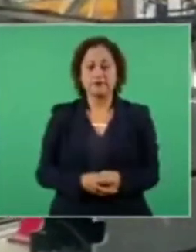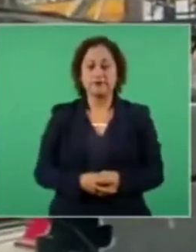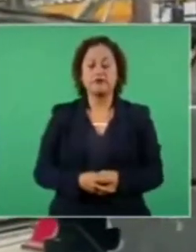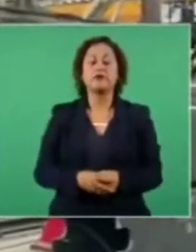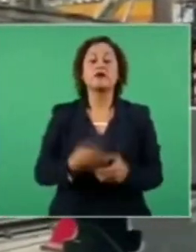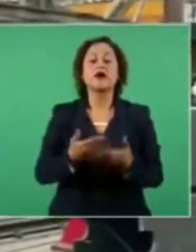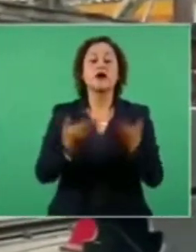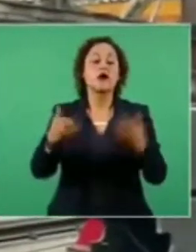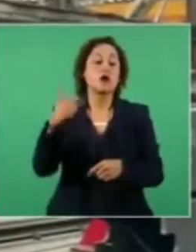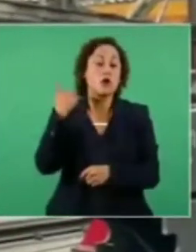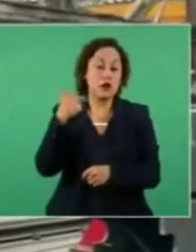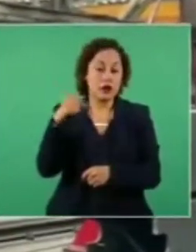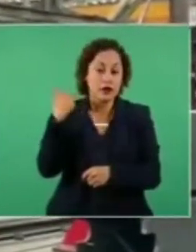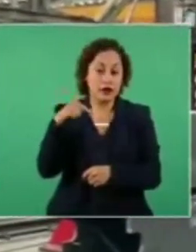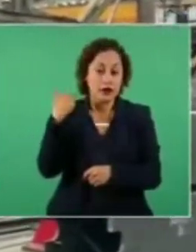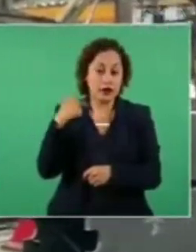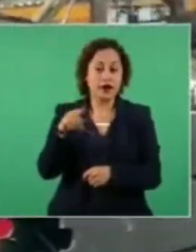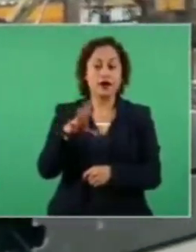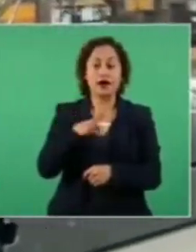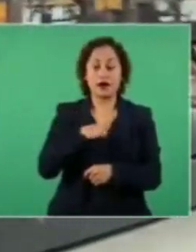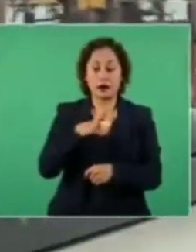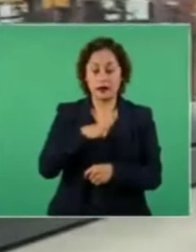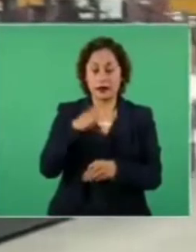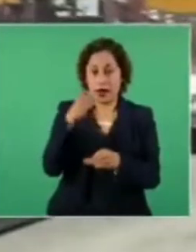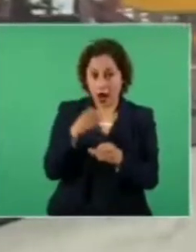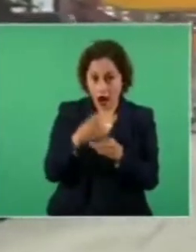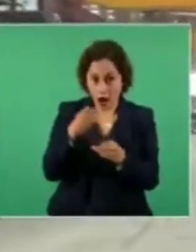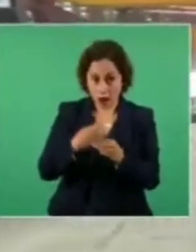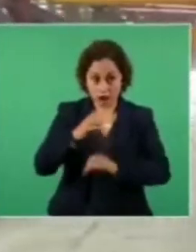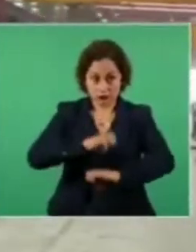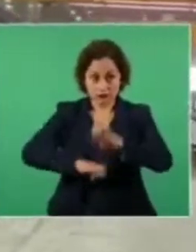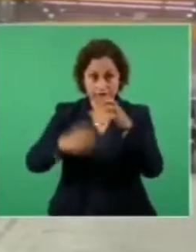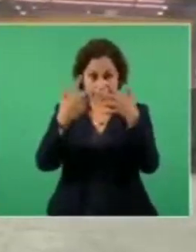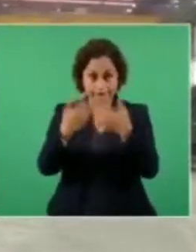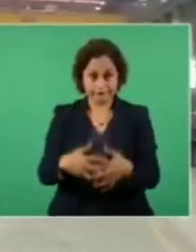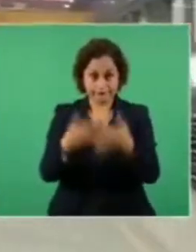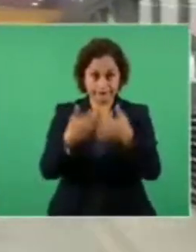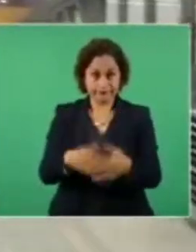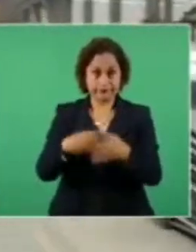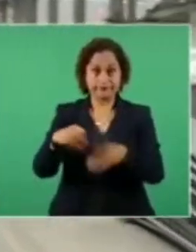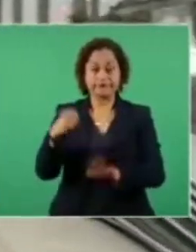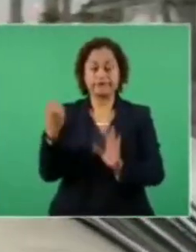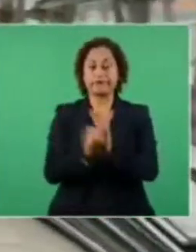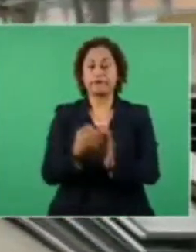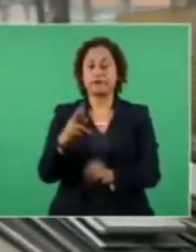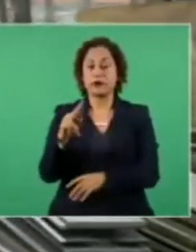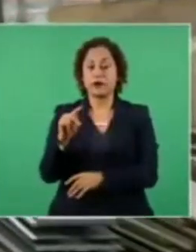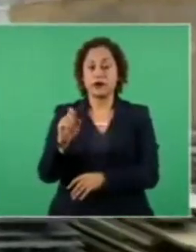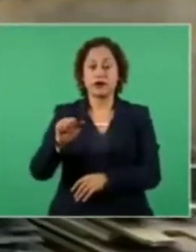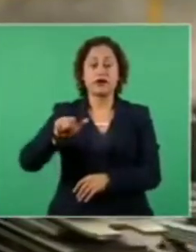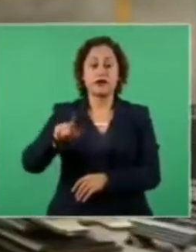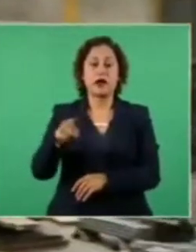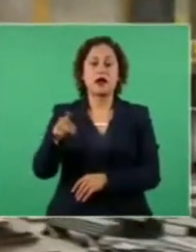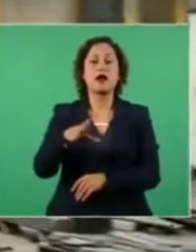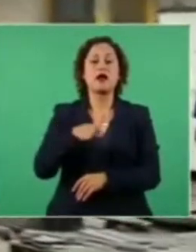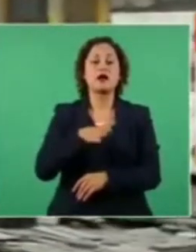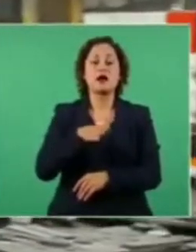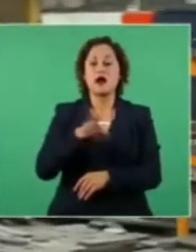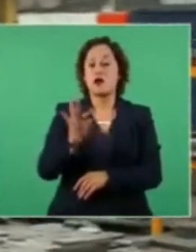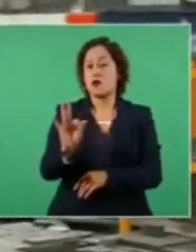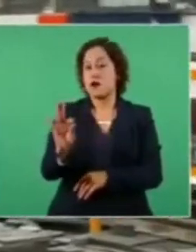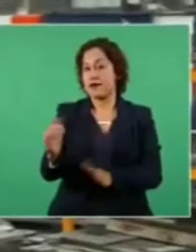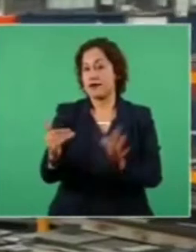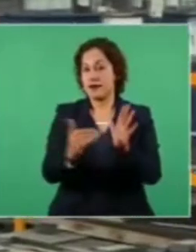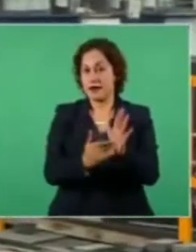Guadalajara se está utilizando en esta fábrica de nombre Recal 40.000 toneladas